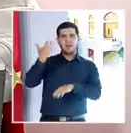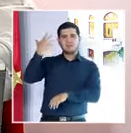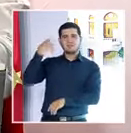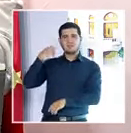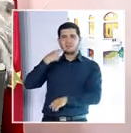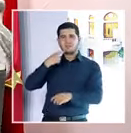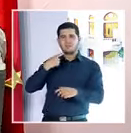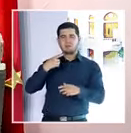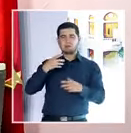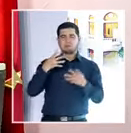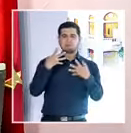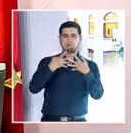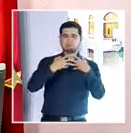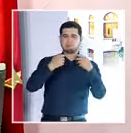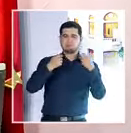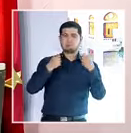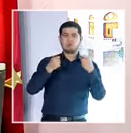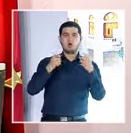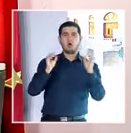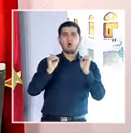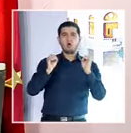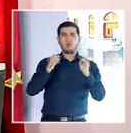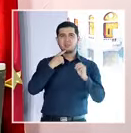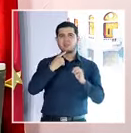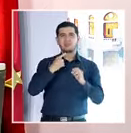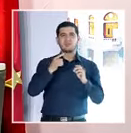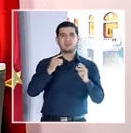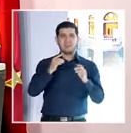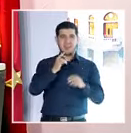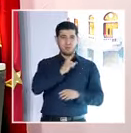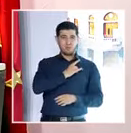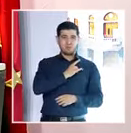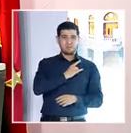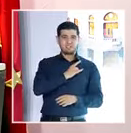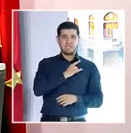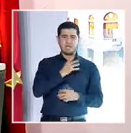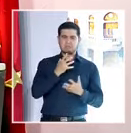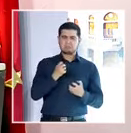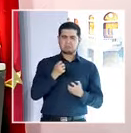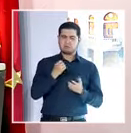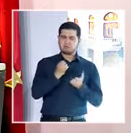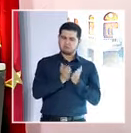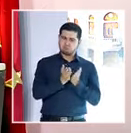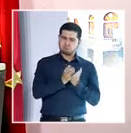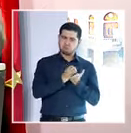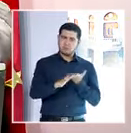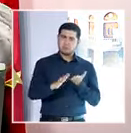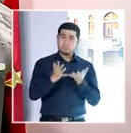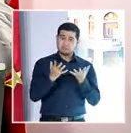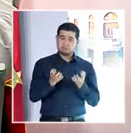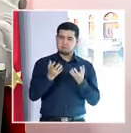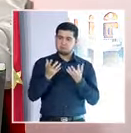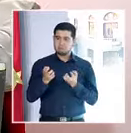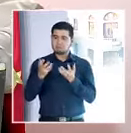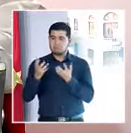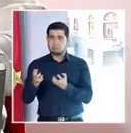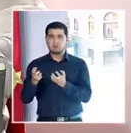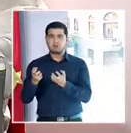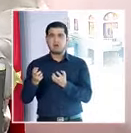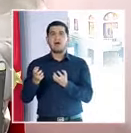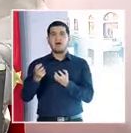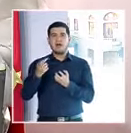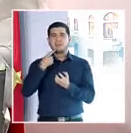que tuvieron que soportar la lluvia y que, bueno, aprendiendo de las buenas maneras, le pusimos una